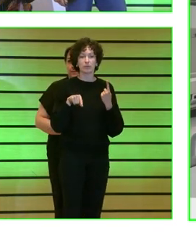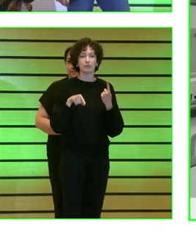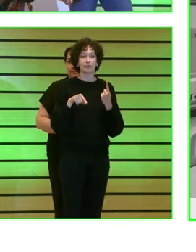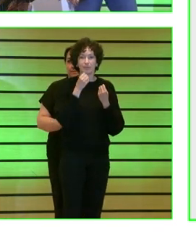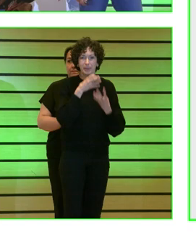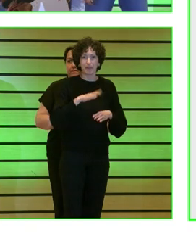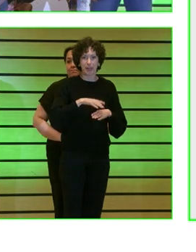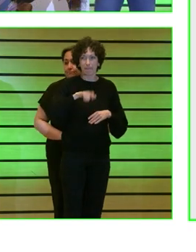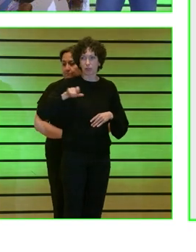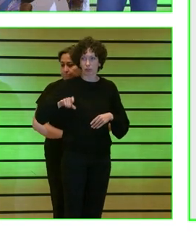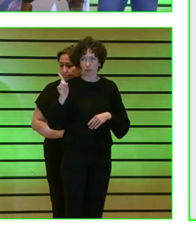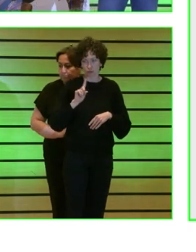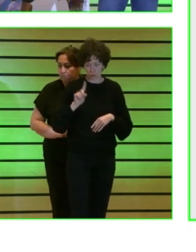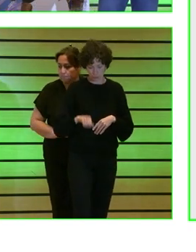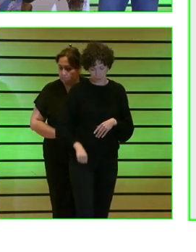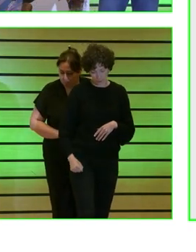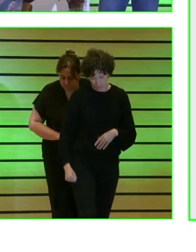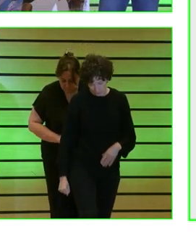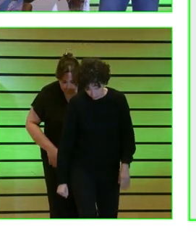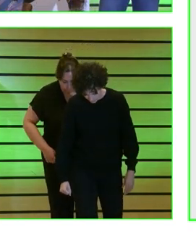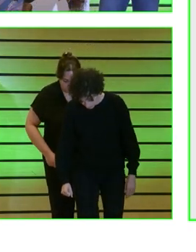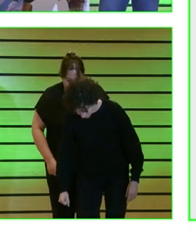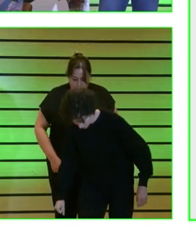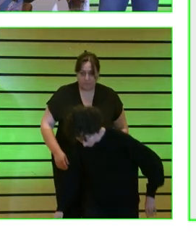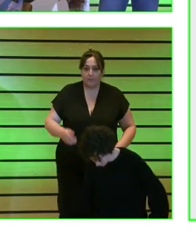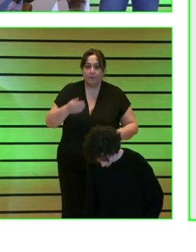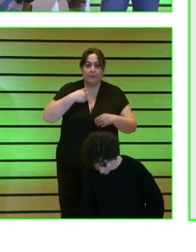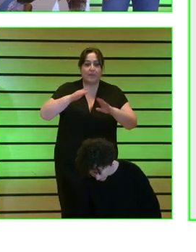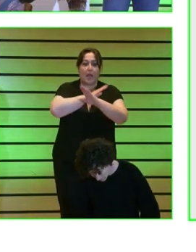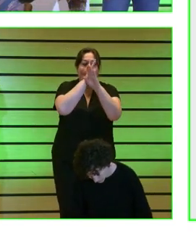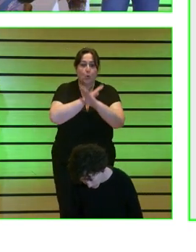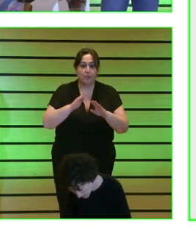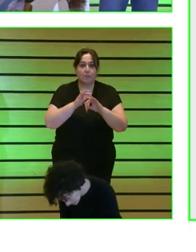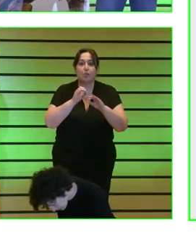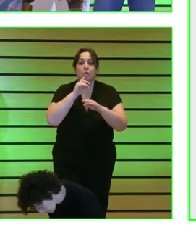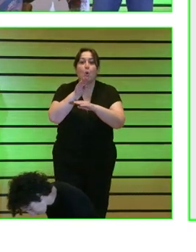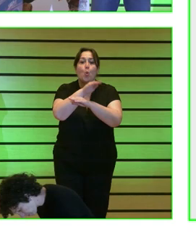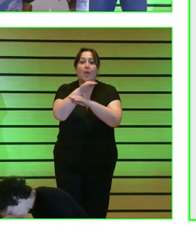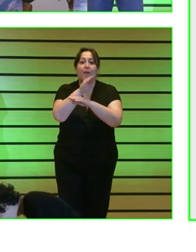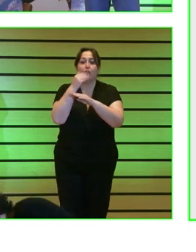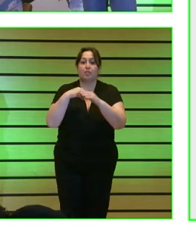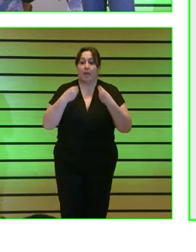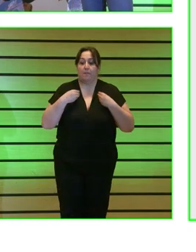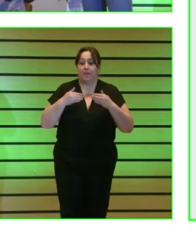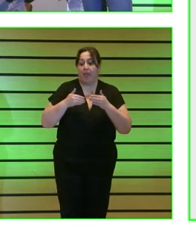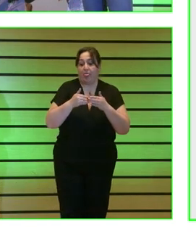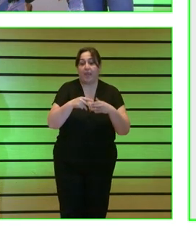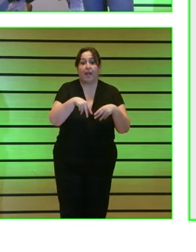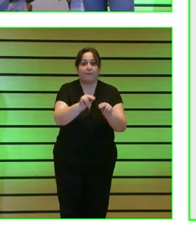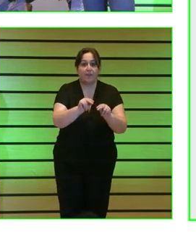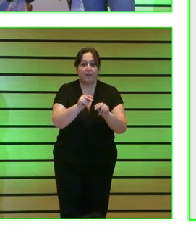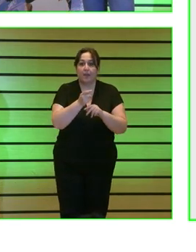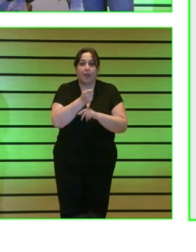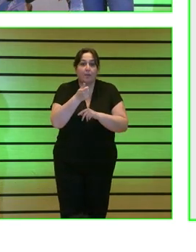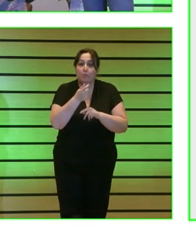servicio de las personas y terminamos con los cuidados al final de la vida los cuidados al final de la vida pocas cosas más humanas que